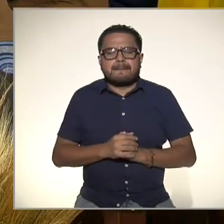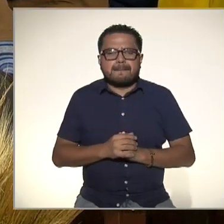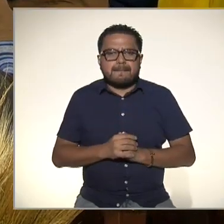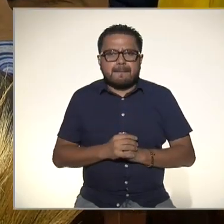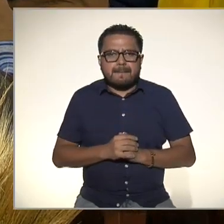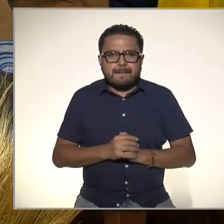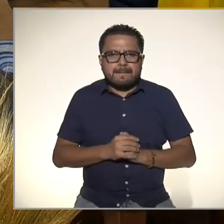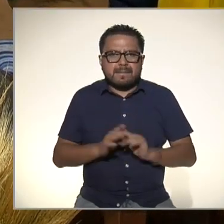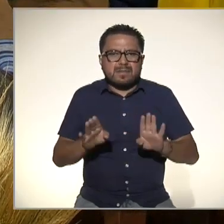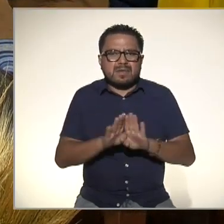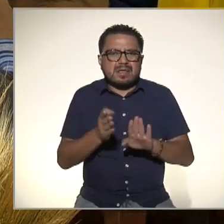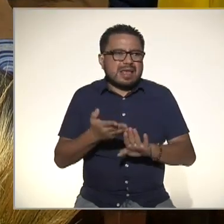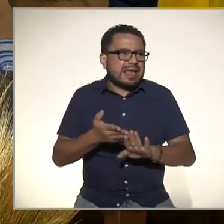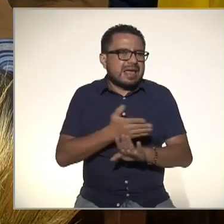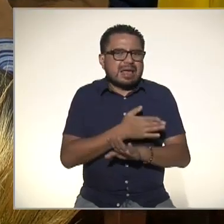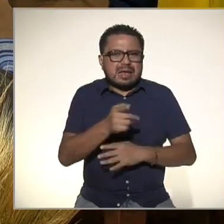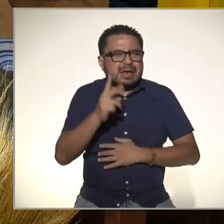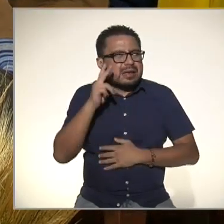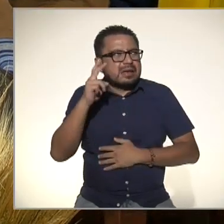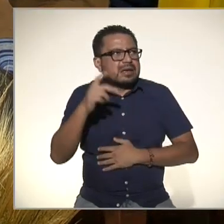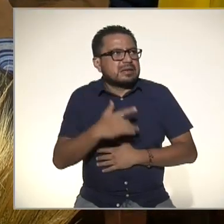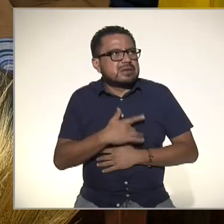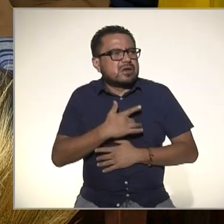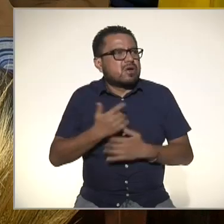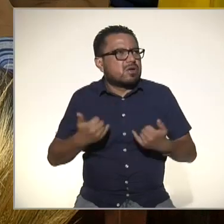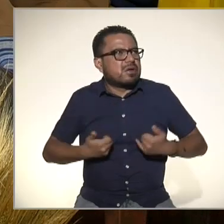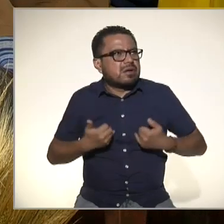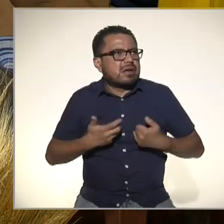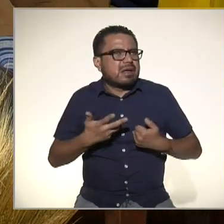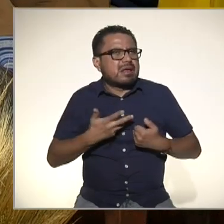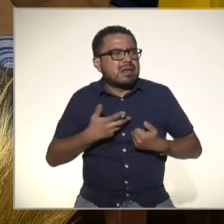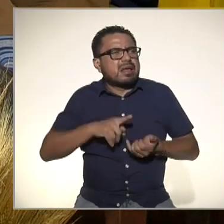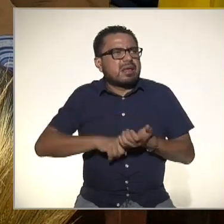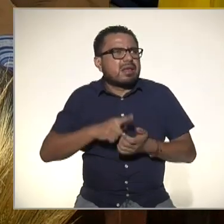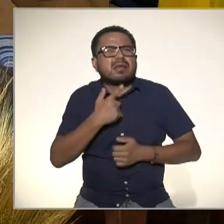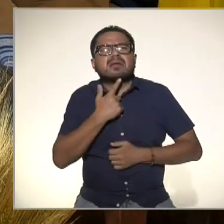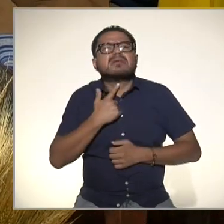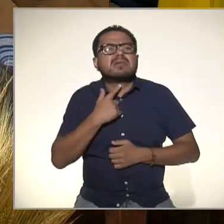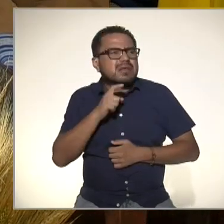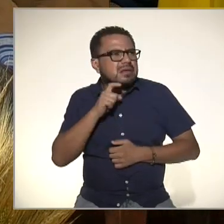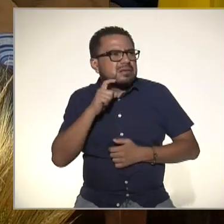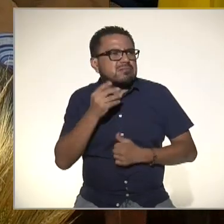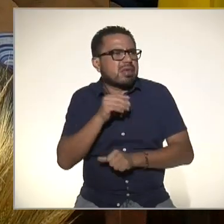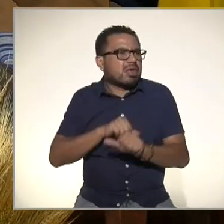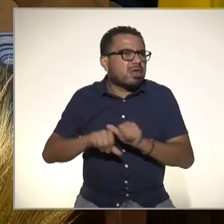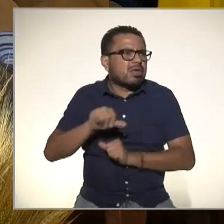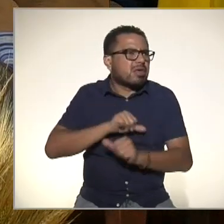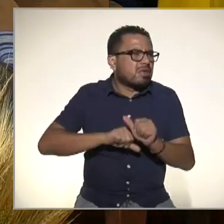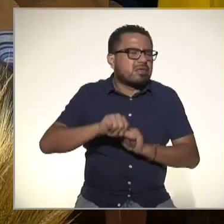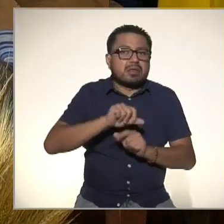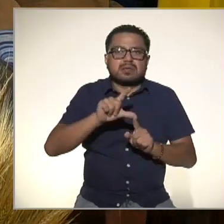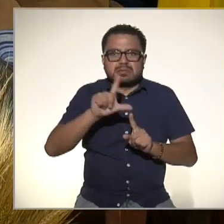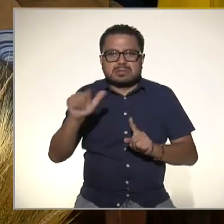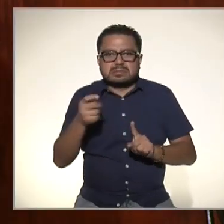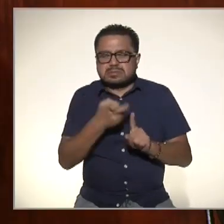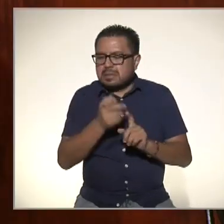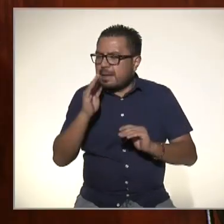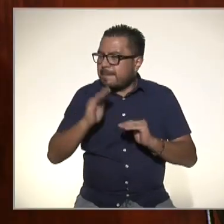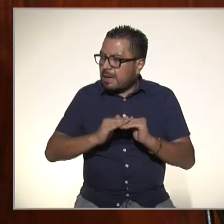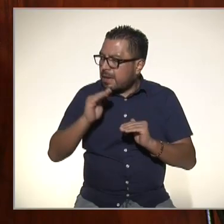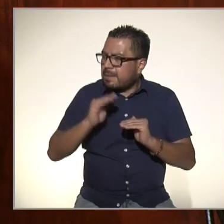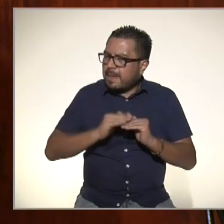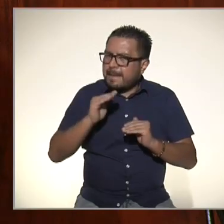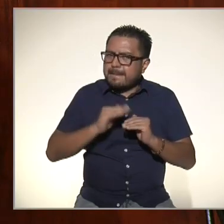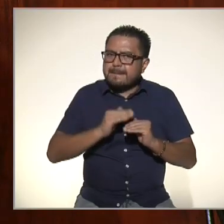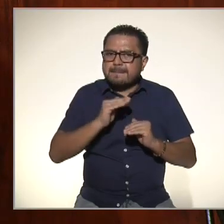la promiscuidad que en algún momento dado muchos jóvenes llegan a tener, el tener muchas parejas sexuales, eso va a incrementar